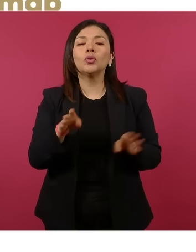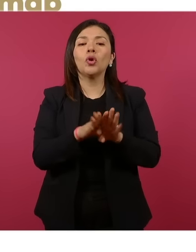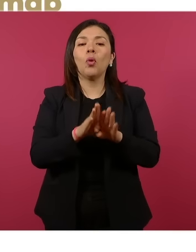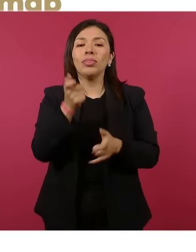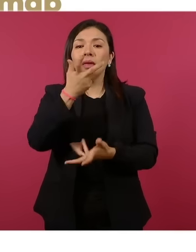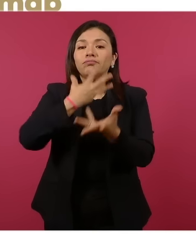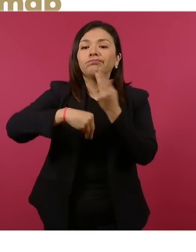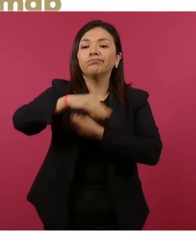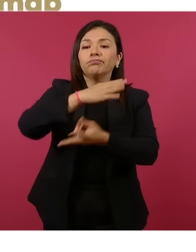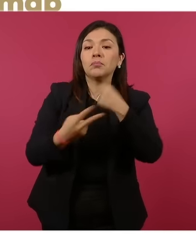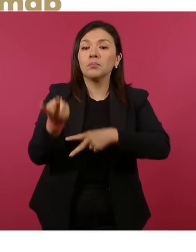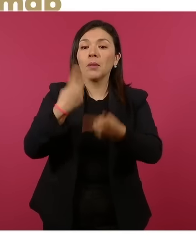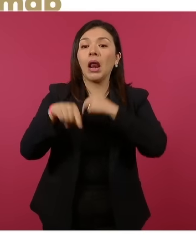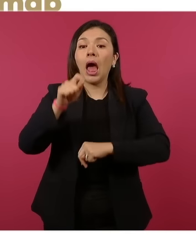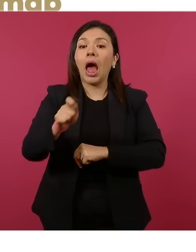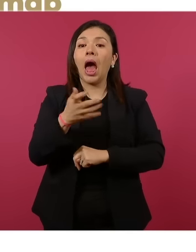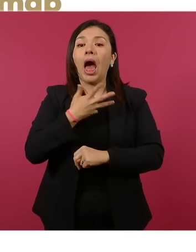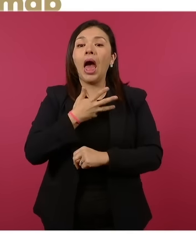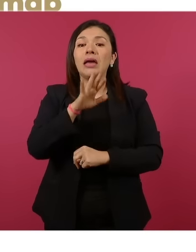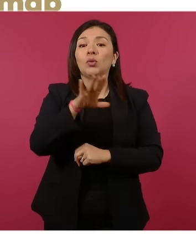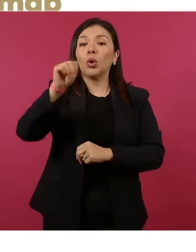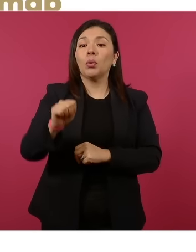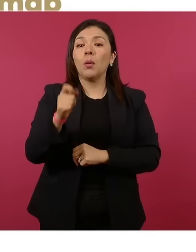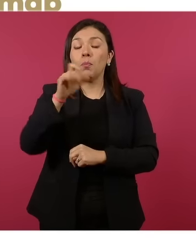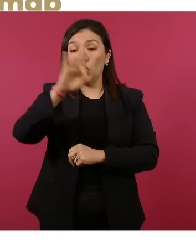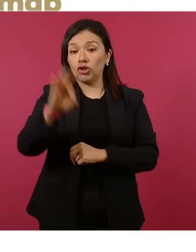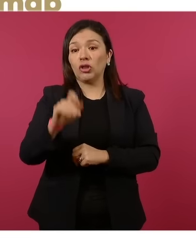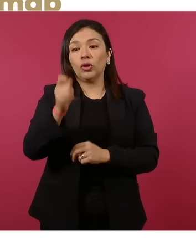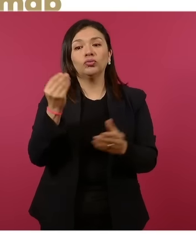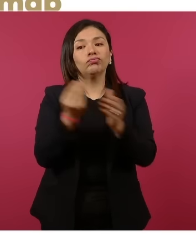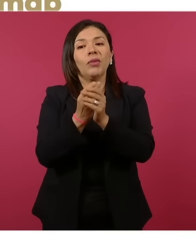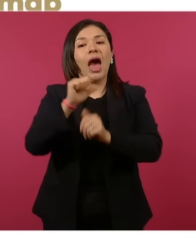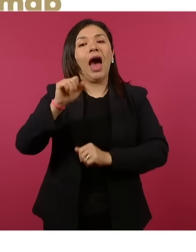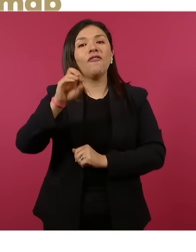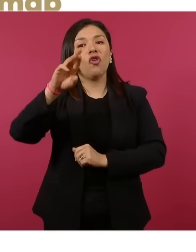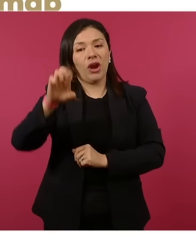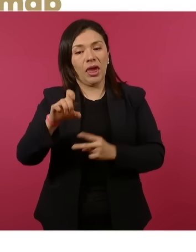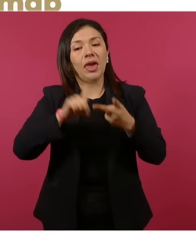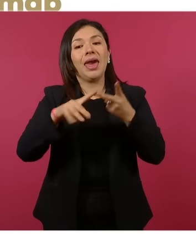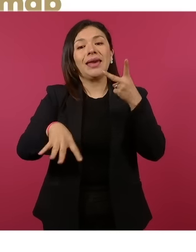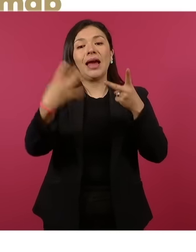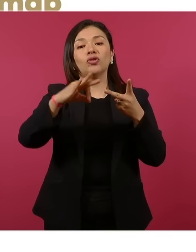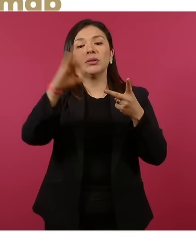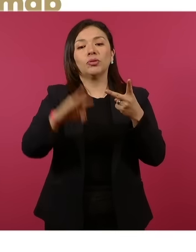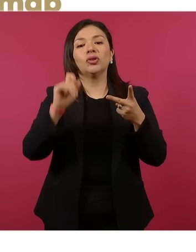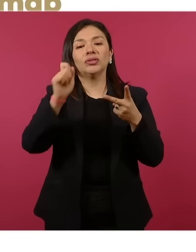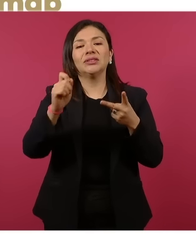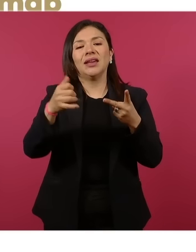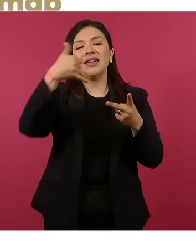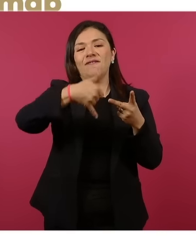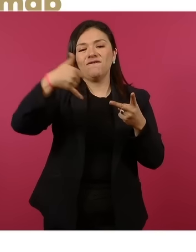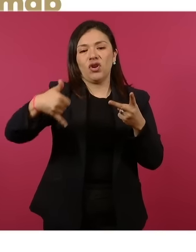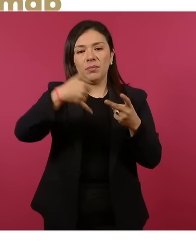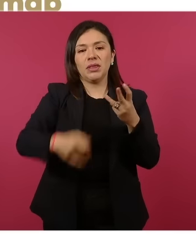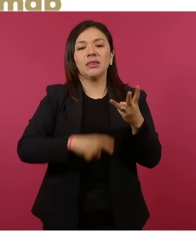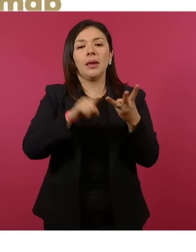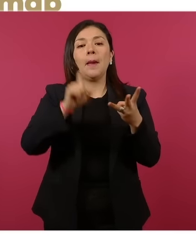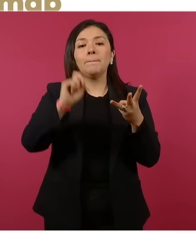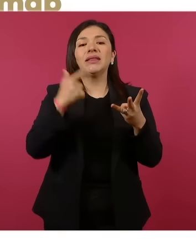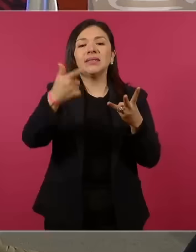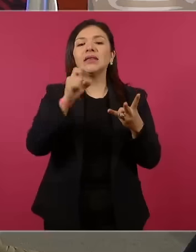ingresaron al fideicomiso. 59% son de Afore, 14 son de Infonavit y 27 son los que corresponden a la